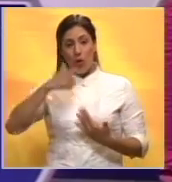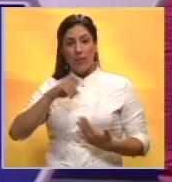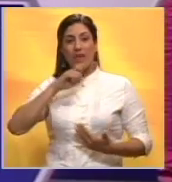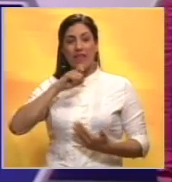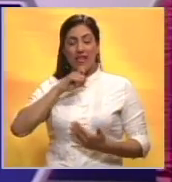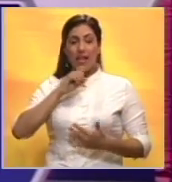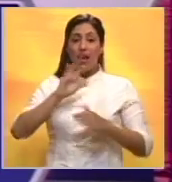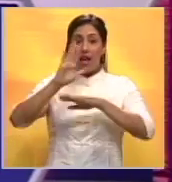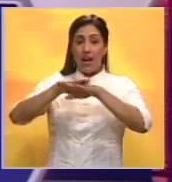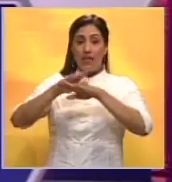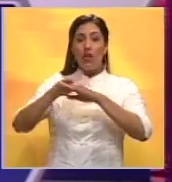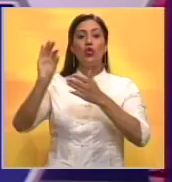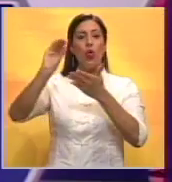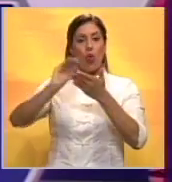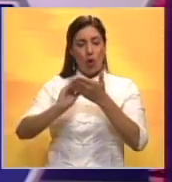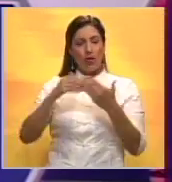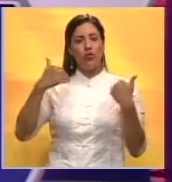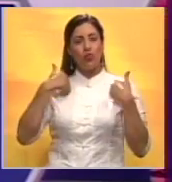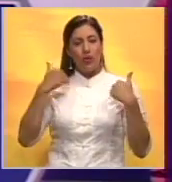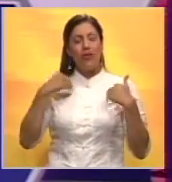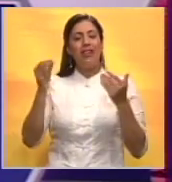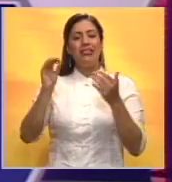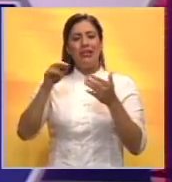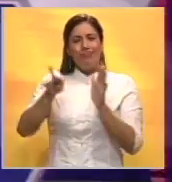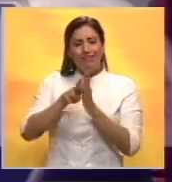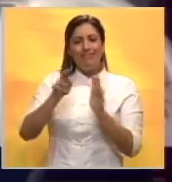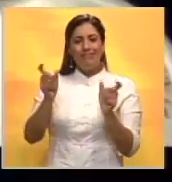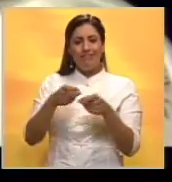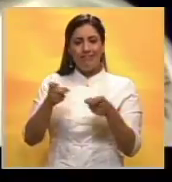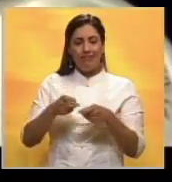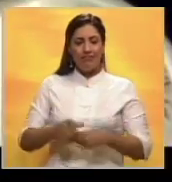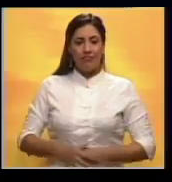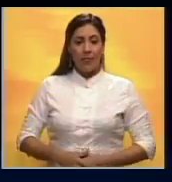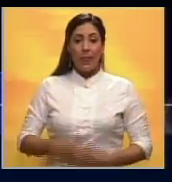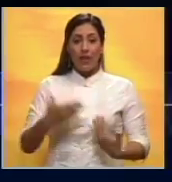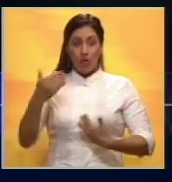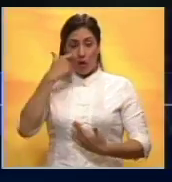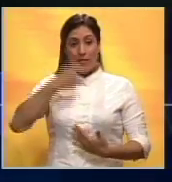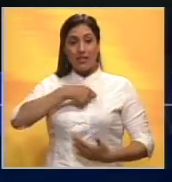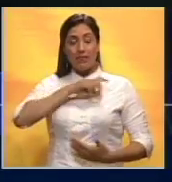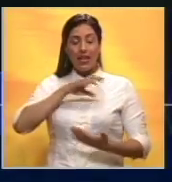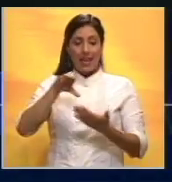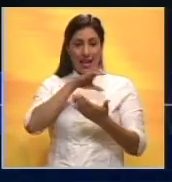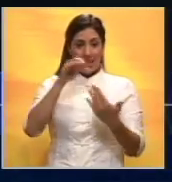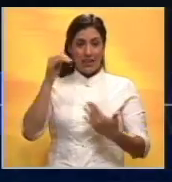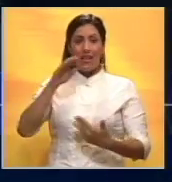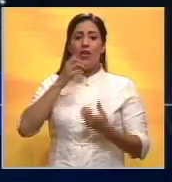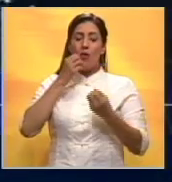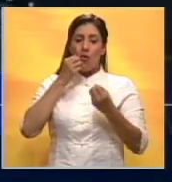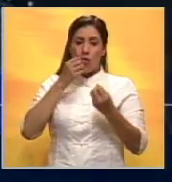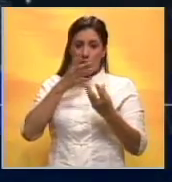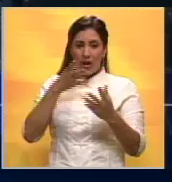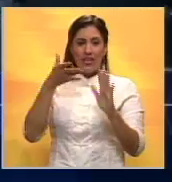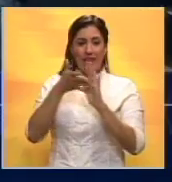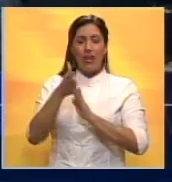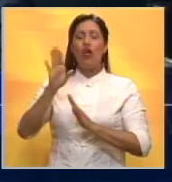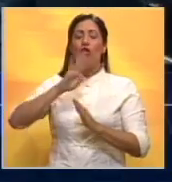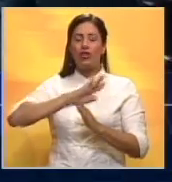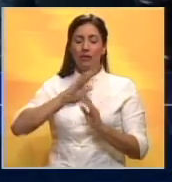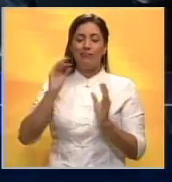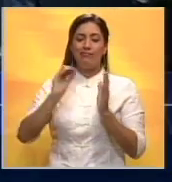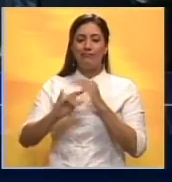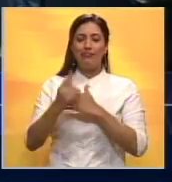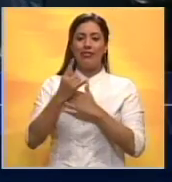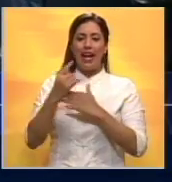dones quien anunció que vuelve a padecer de cáncer el cantante español de Jarabe de Palo dijo a través de su blot que vuelve a tener